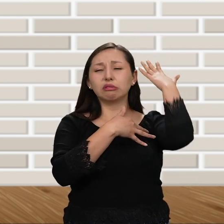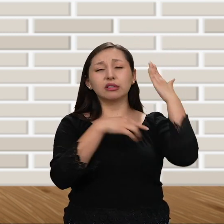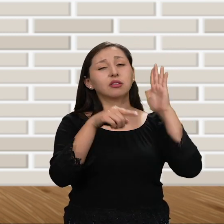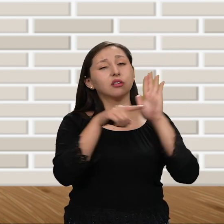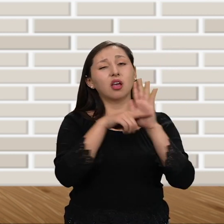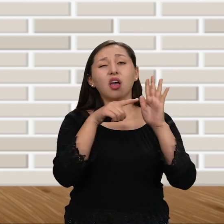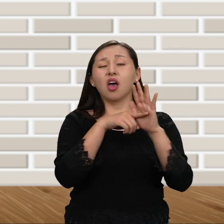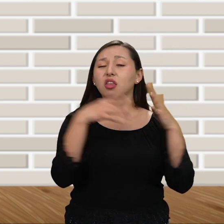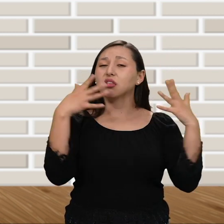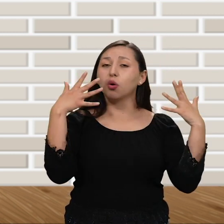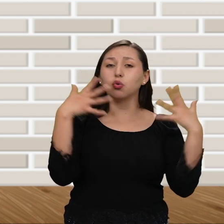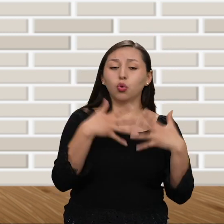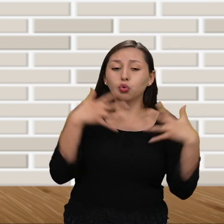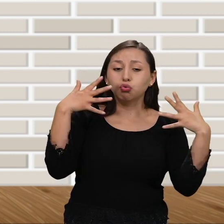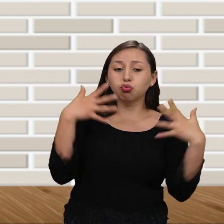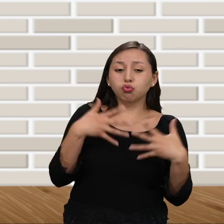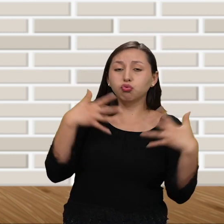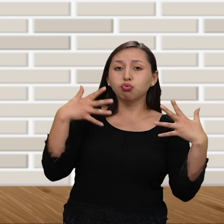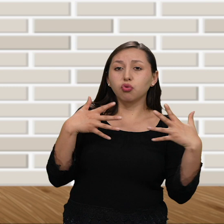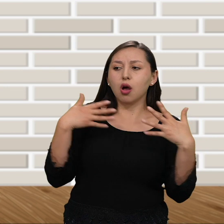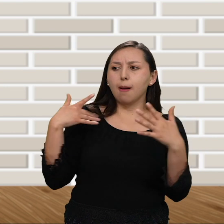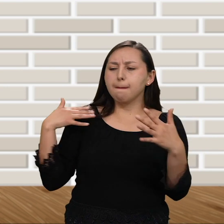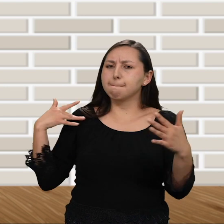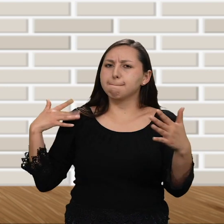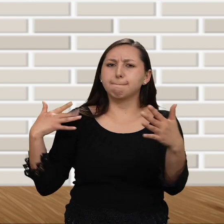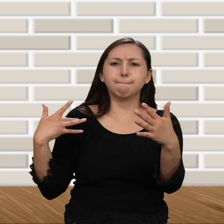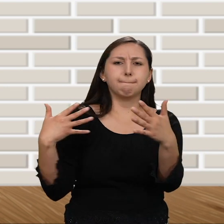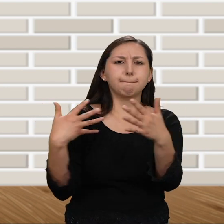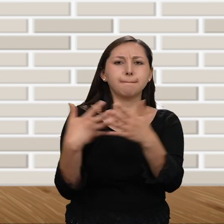ejemplo, lo que hace pensar que la evolución del ser